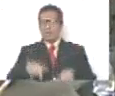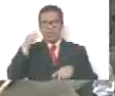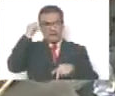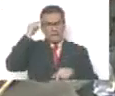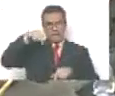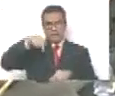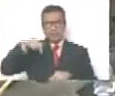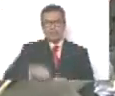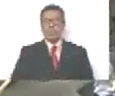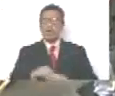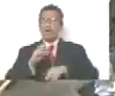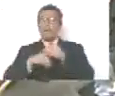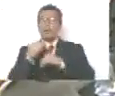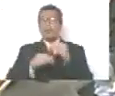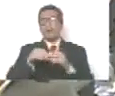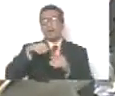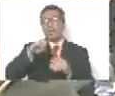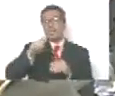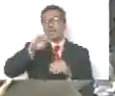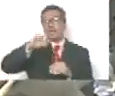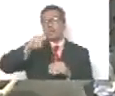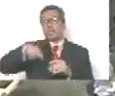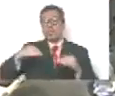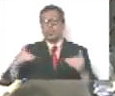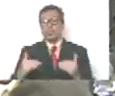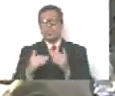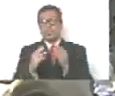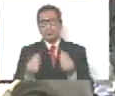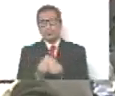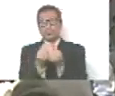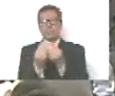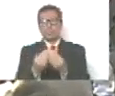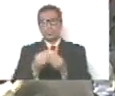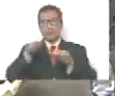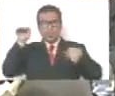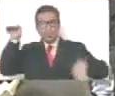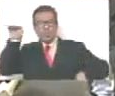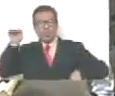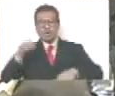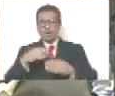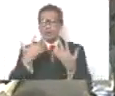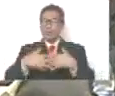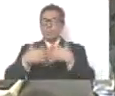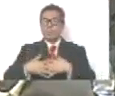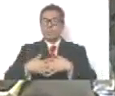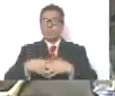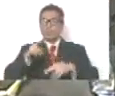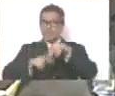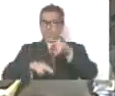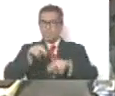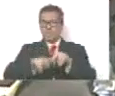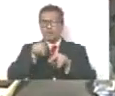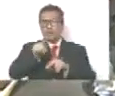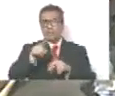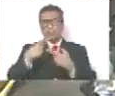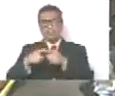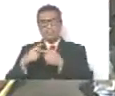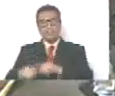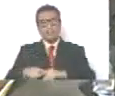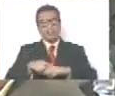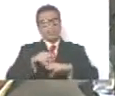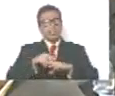de Etiopía con Egipto por la represa que se construye allí y otra cantidad de casos que hay.